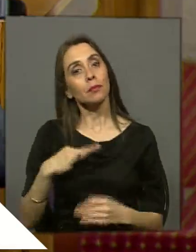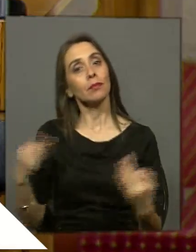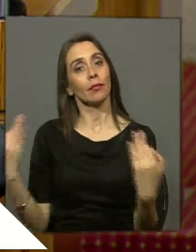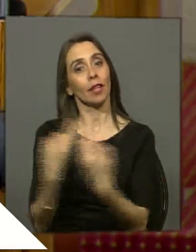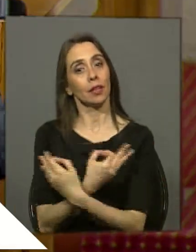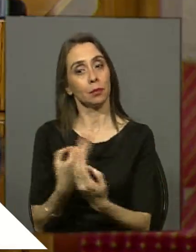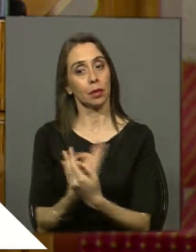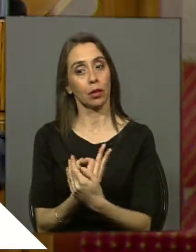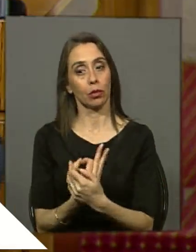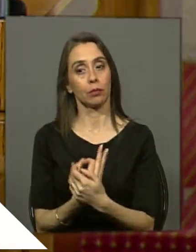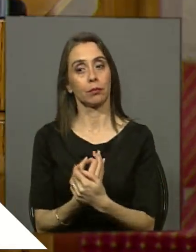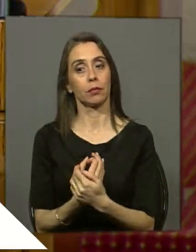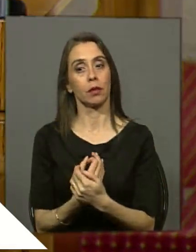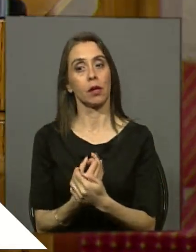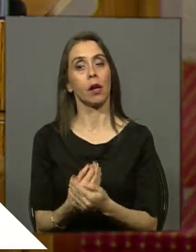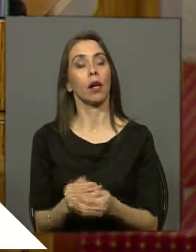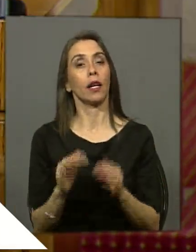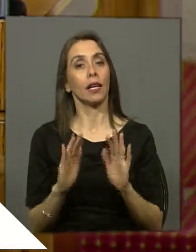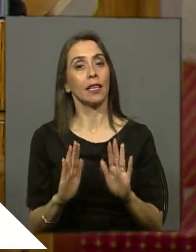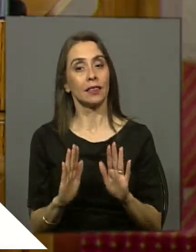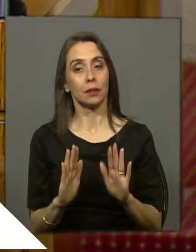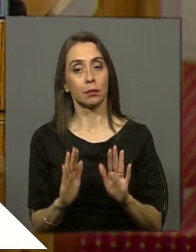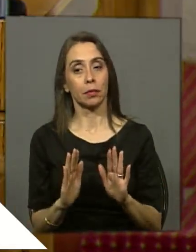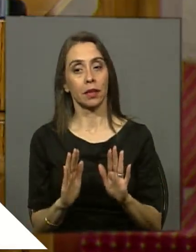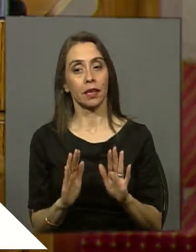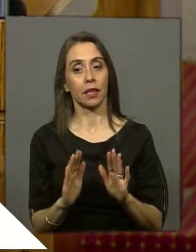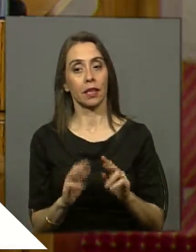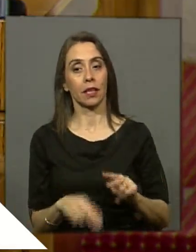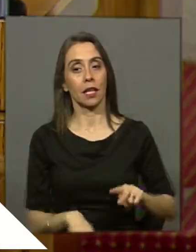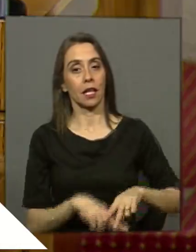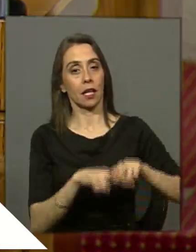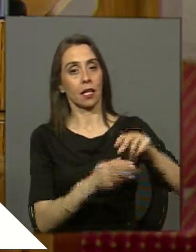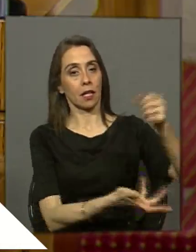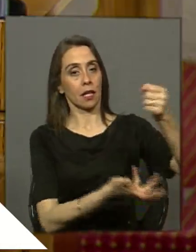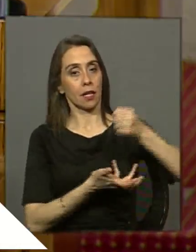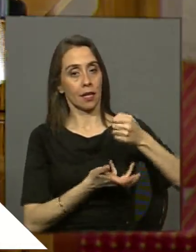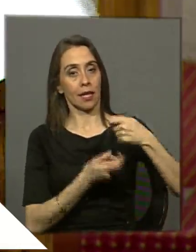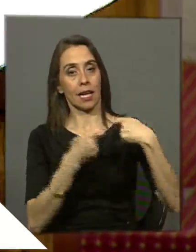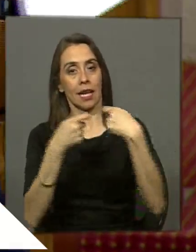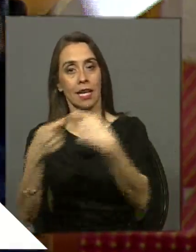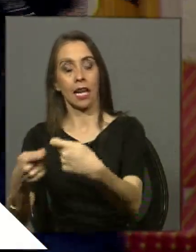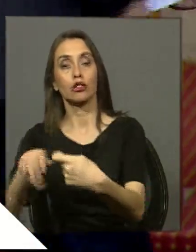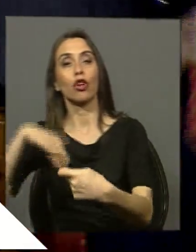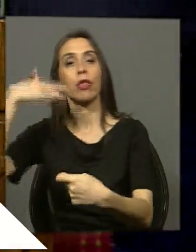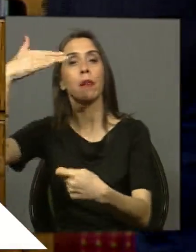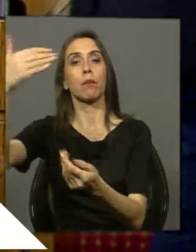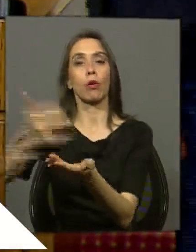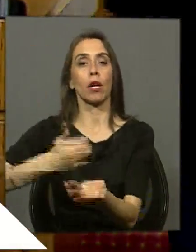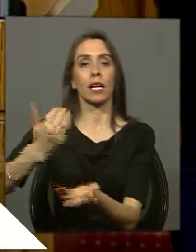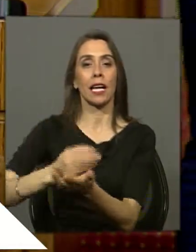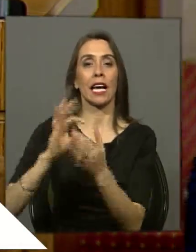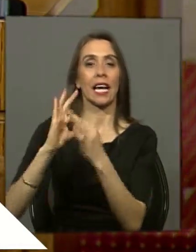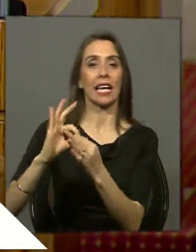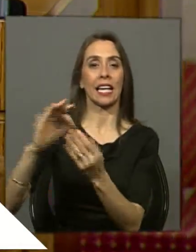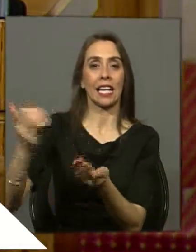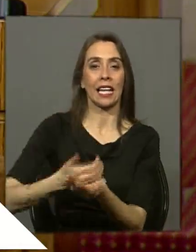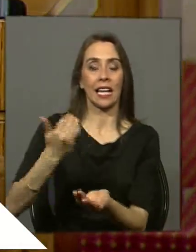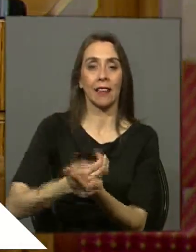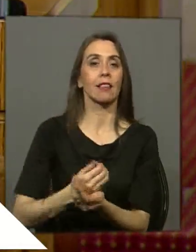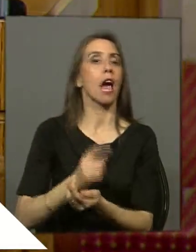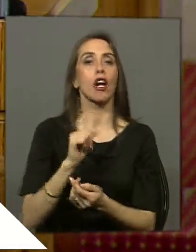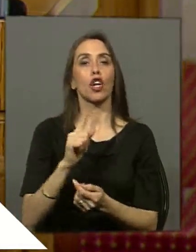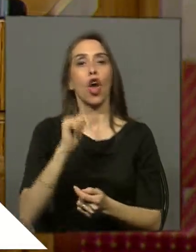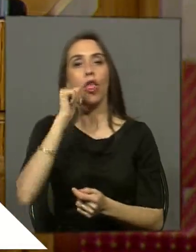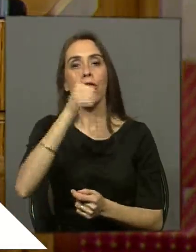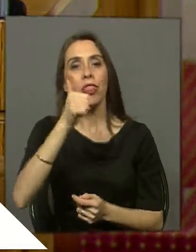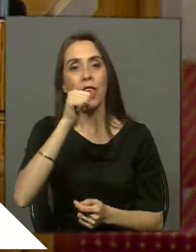poder esperar que la inversión entregue rentabilidad en el tiempo y no tener que aburrir eso día a día